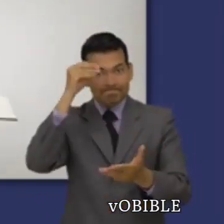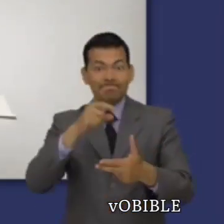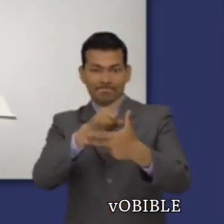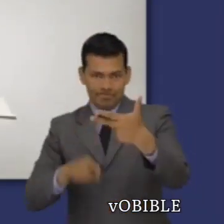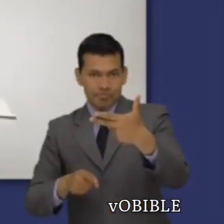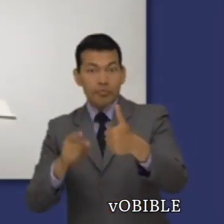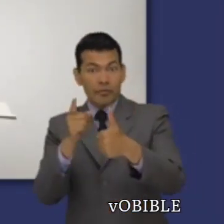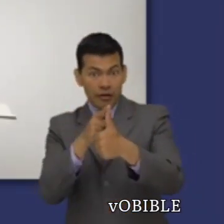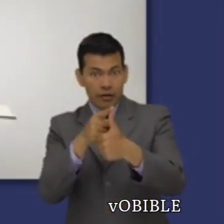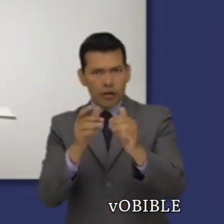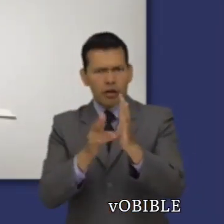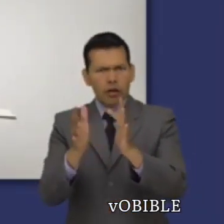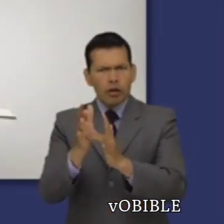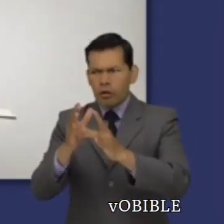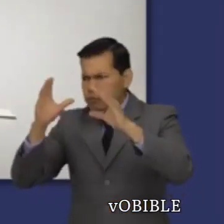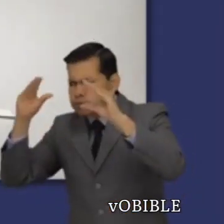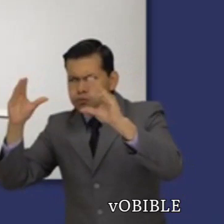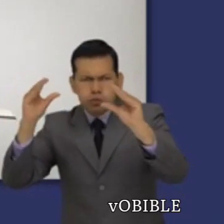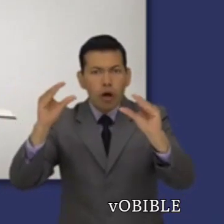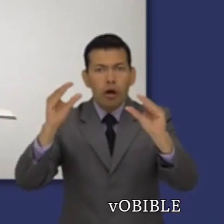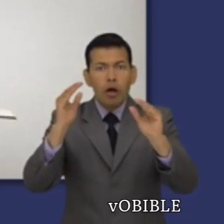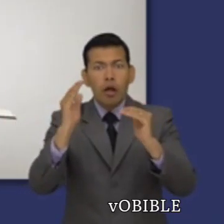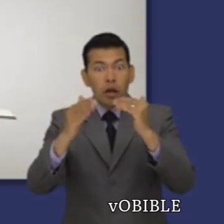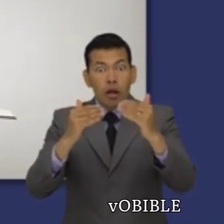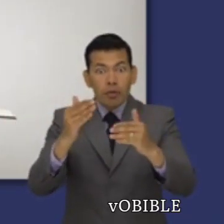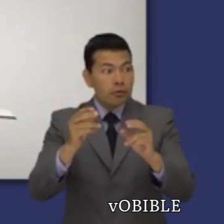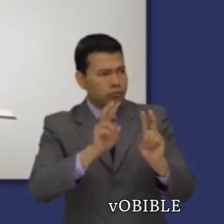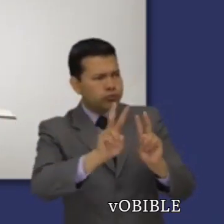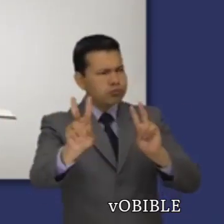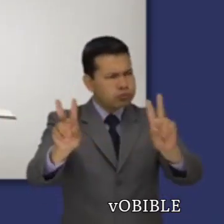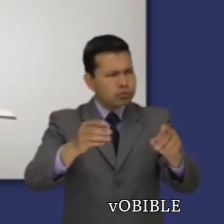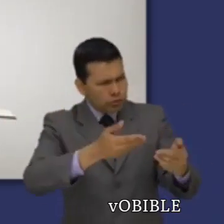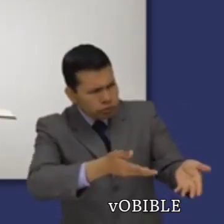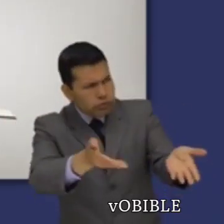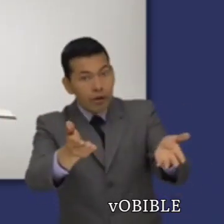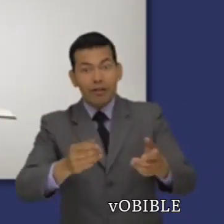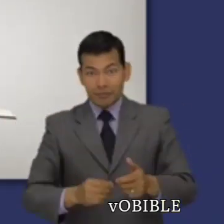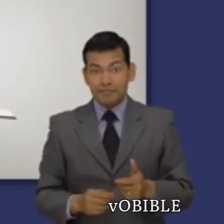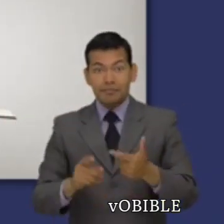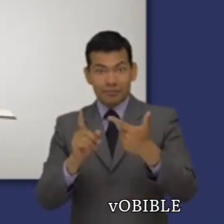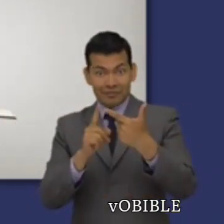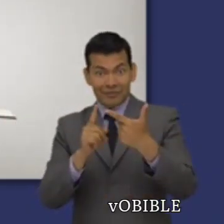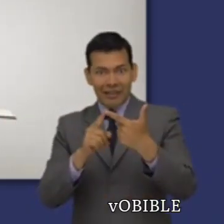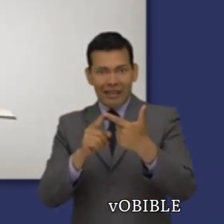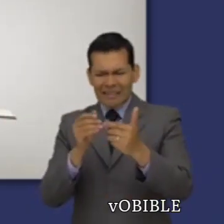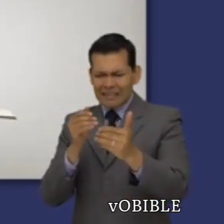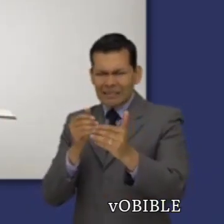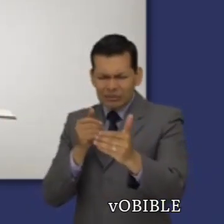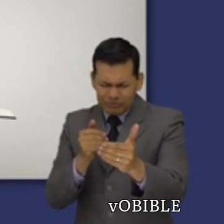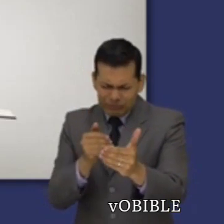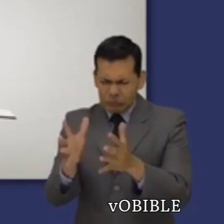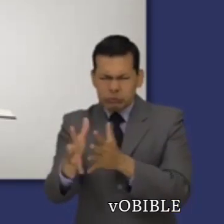Cuando lea este evangelio, fíjese en cómo Jesús predicó con celo el mensaje del reino y capacitó a otros para hacer lo